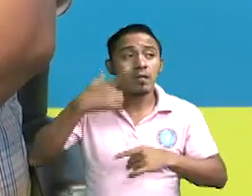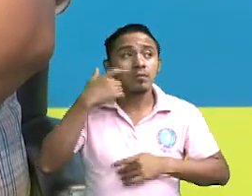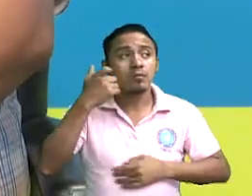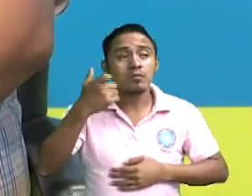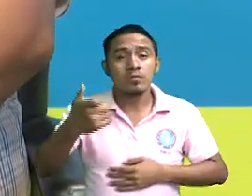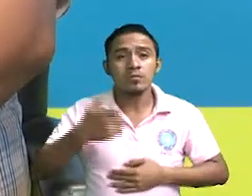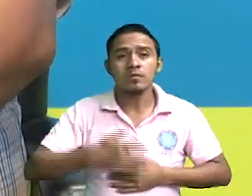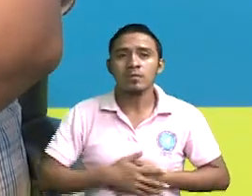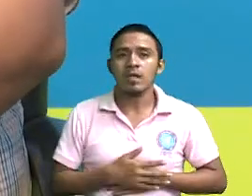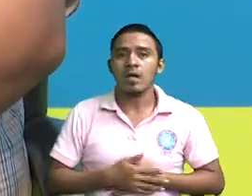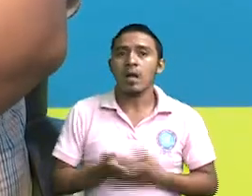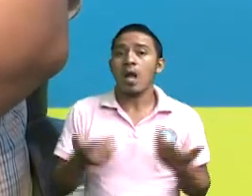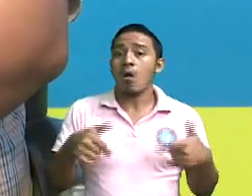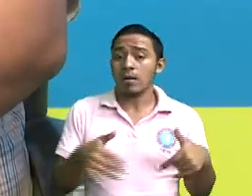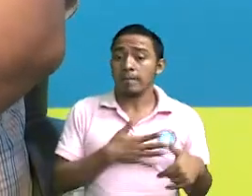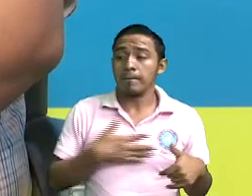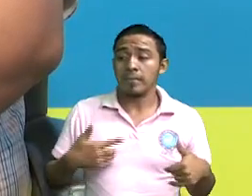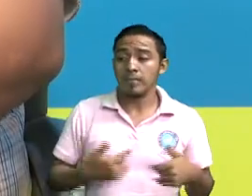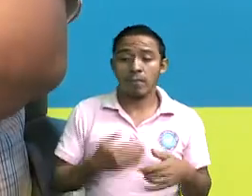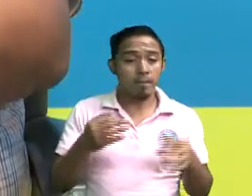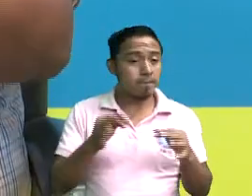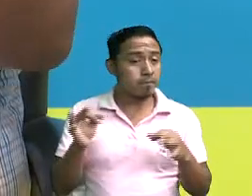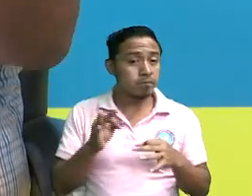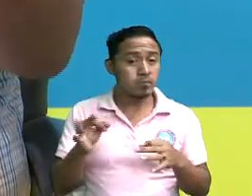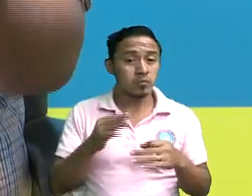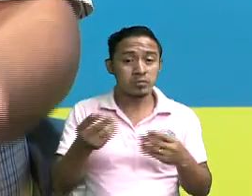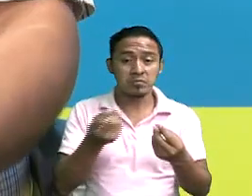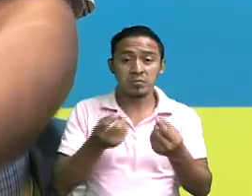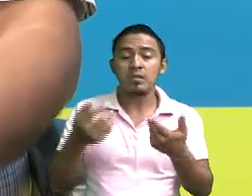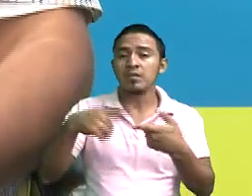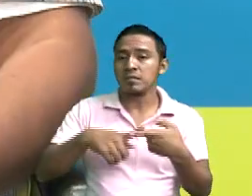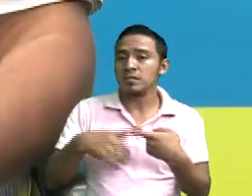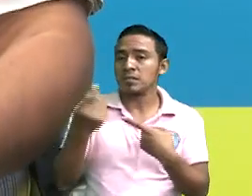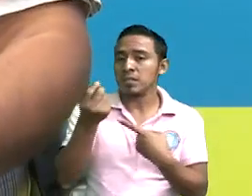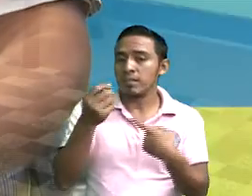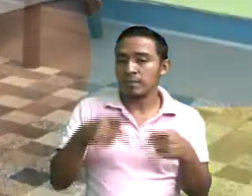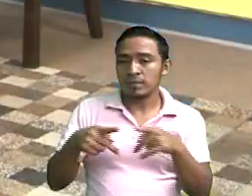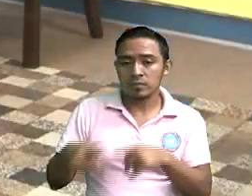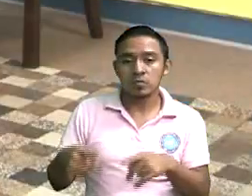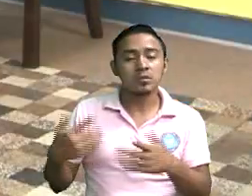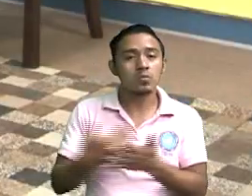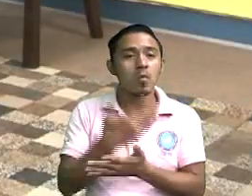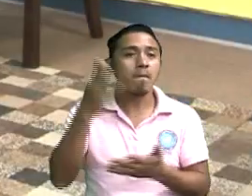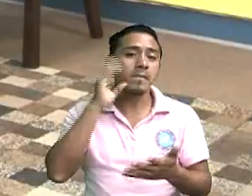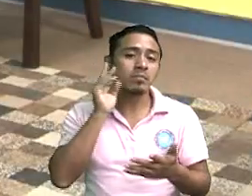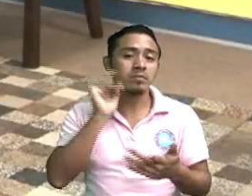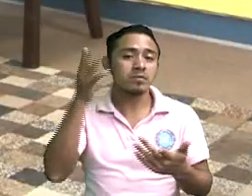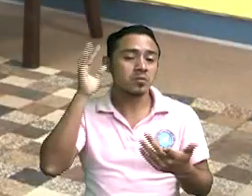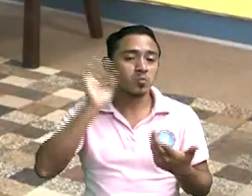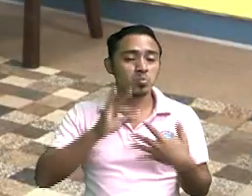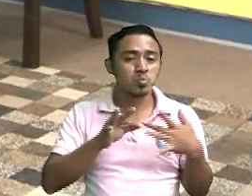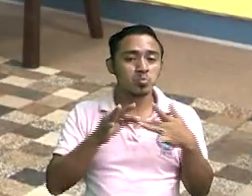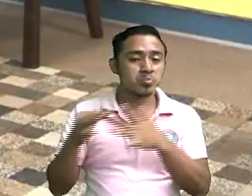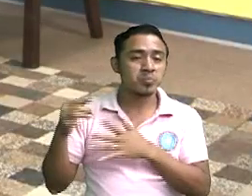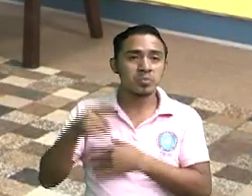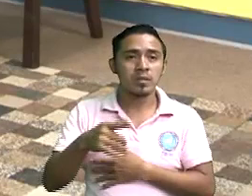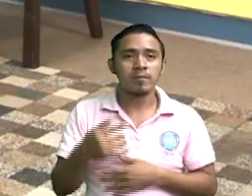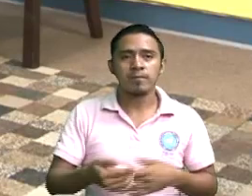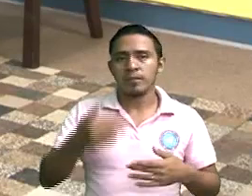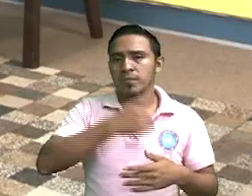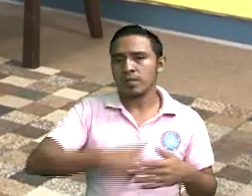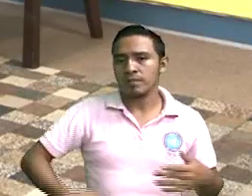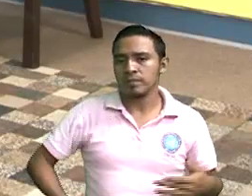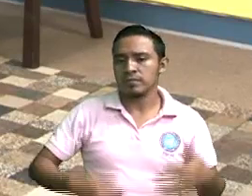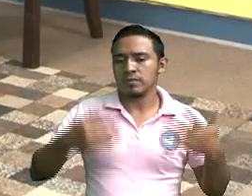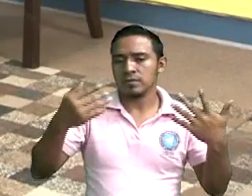¿verdad? Ahora que tenemos mejores recursos, decía usted, recursos humanos, hay una preocupación constante de las autoridades de salud a través